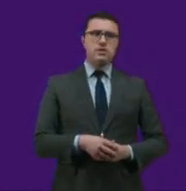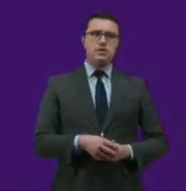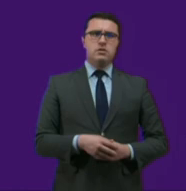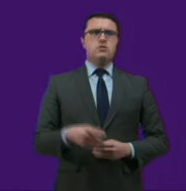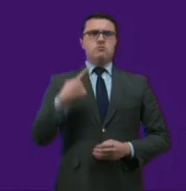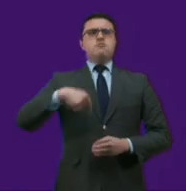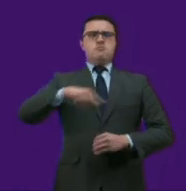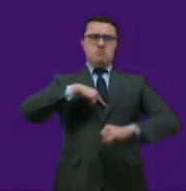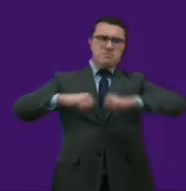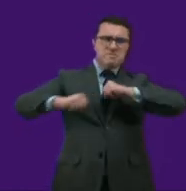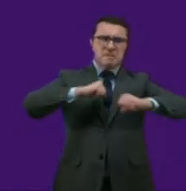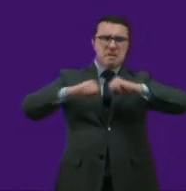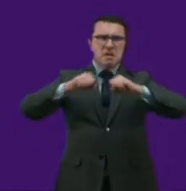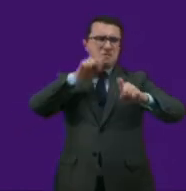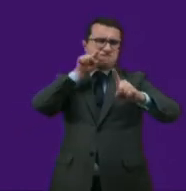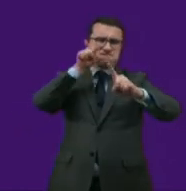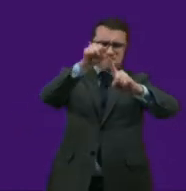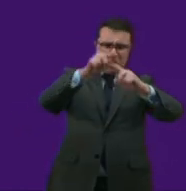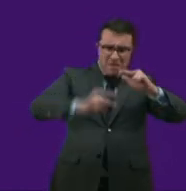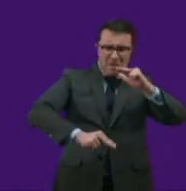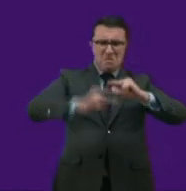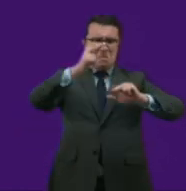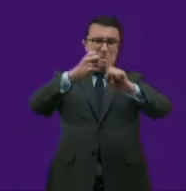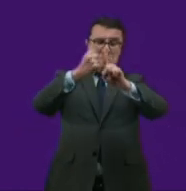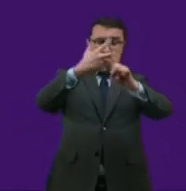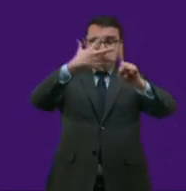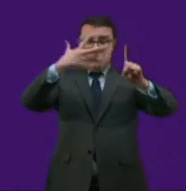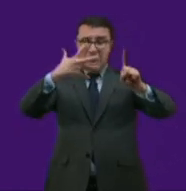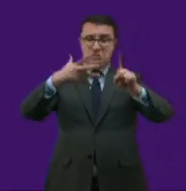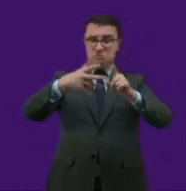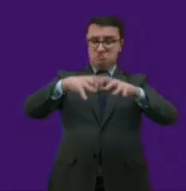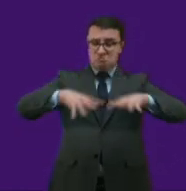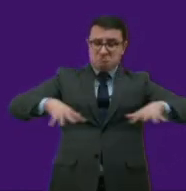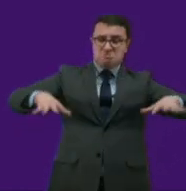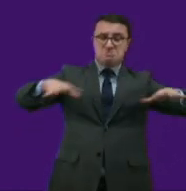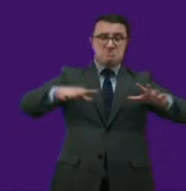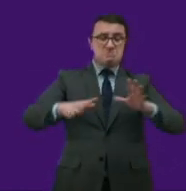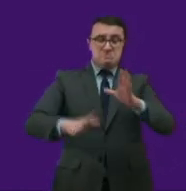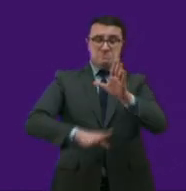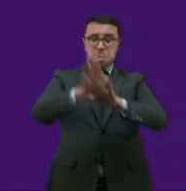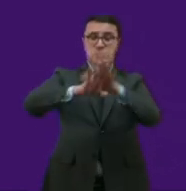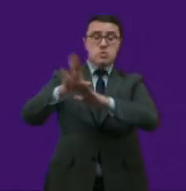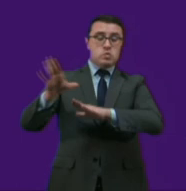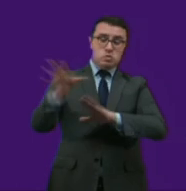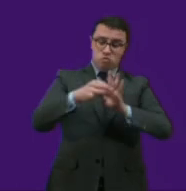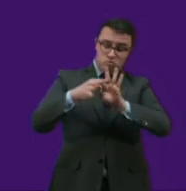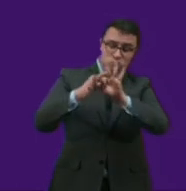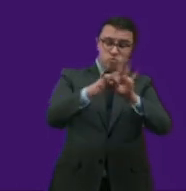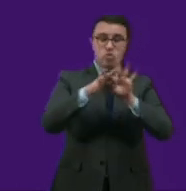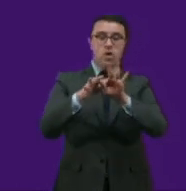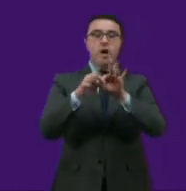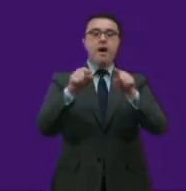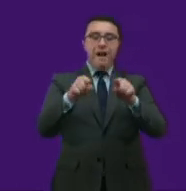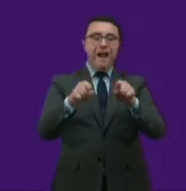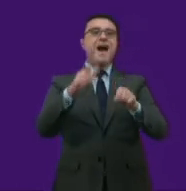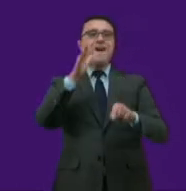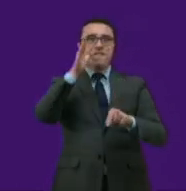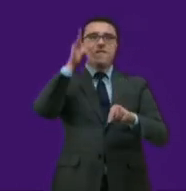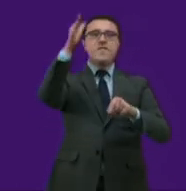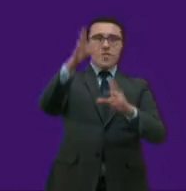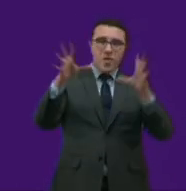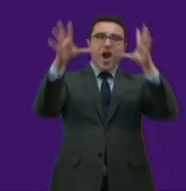pero para construir impacto y patrimonio juntos. De verdad, que ese sí lo van a poder llevar por la